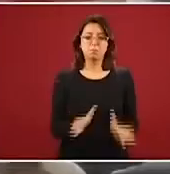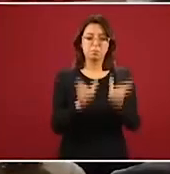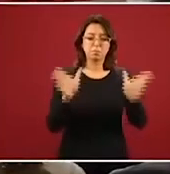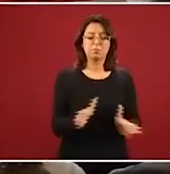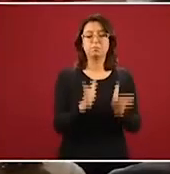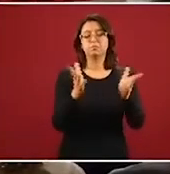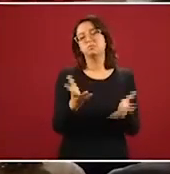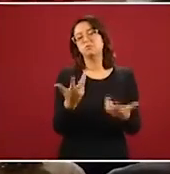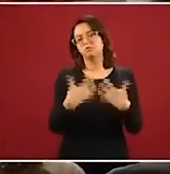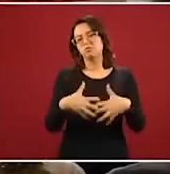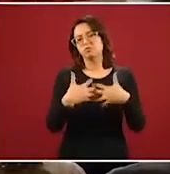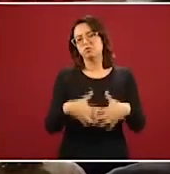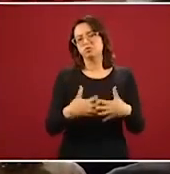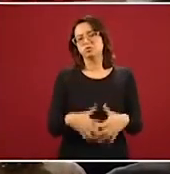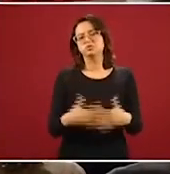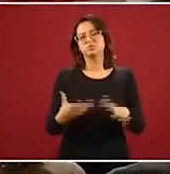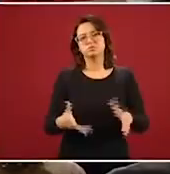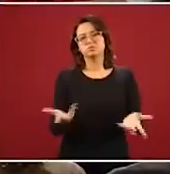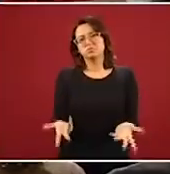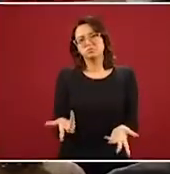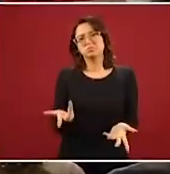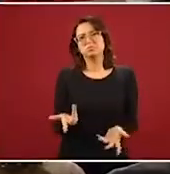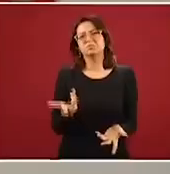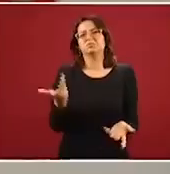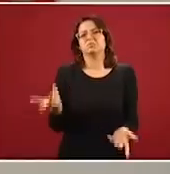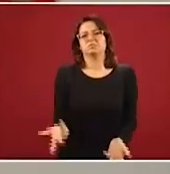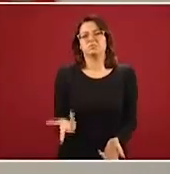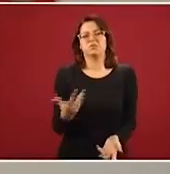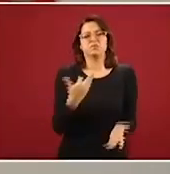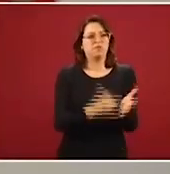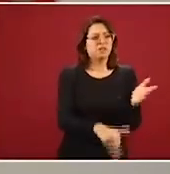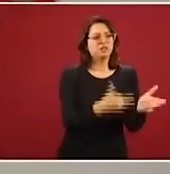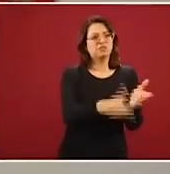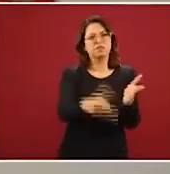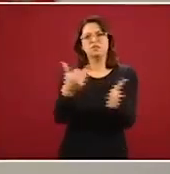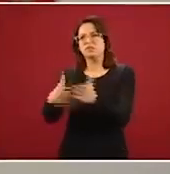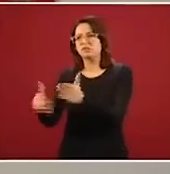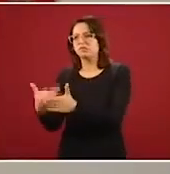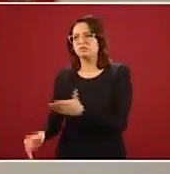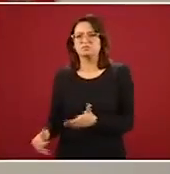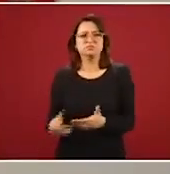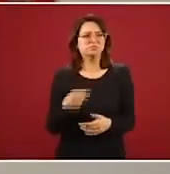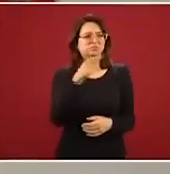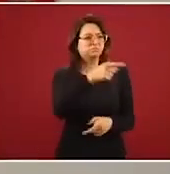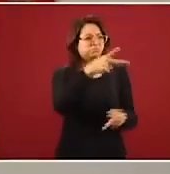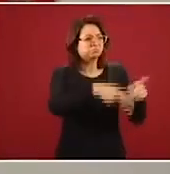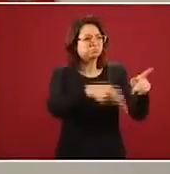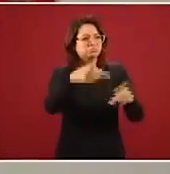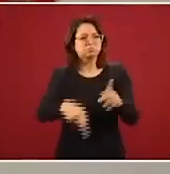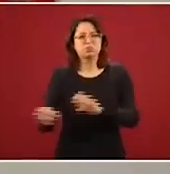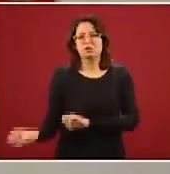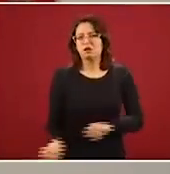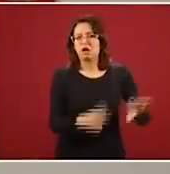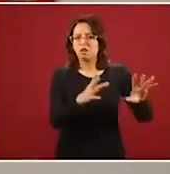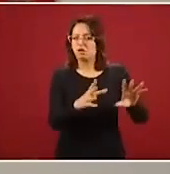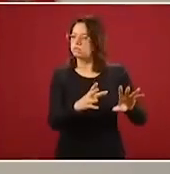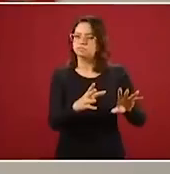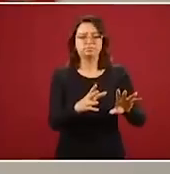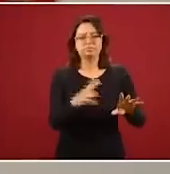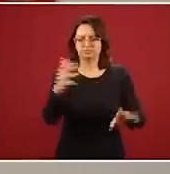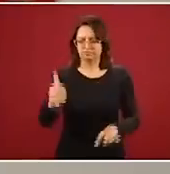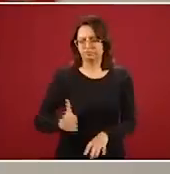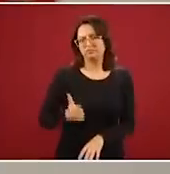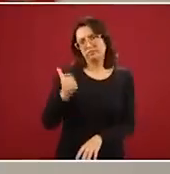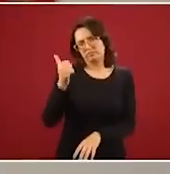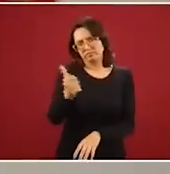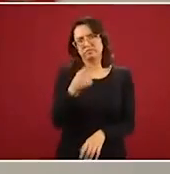Nos parece que sería un total despropósito, teniendo carencia, no aprovechar infraestructura que quedó en desuso o sencillamente que